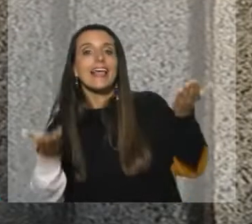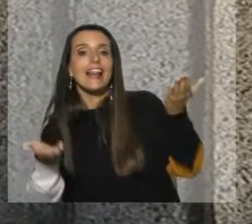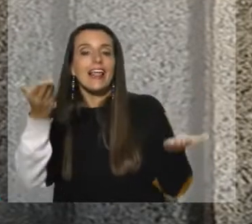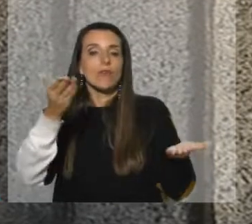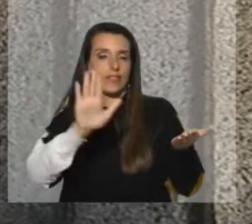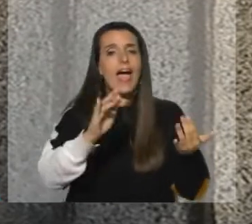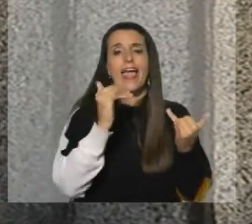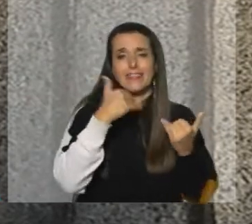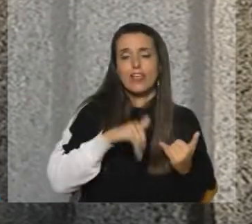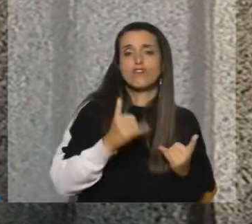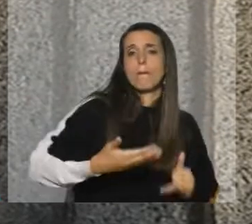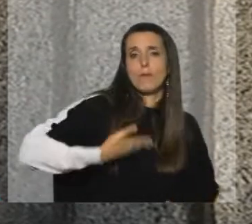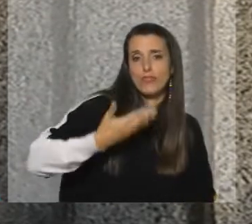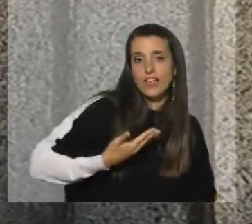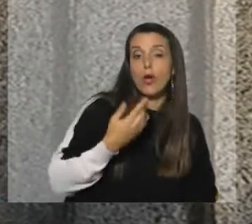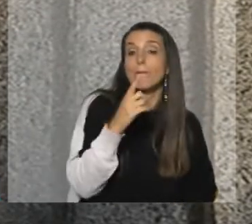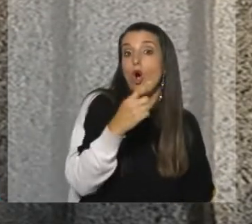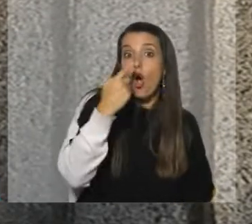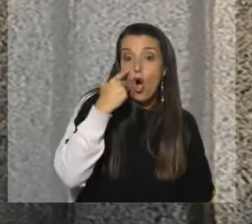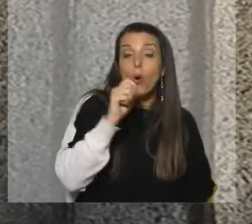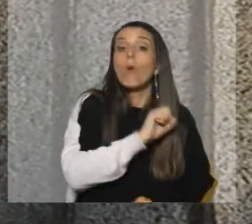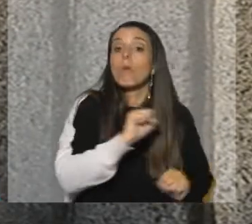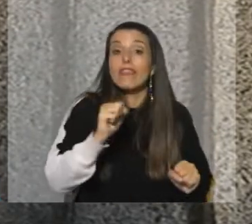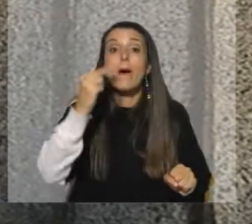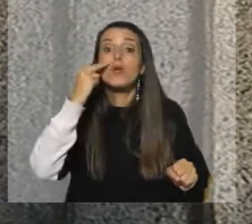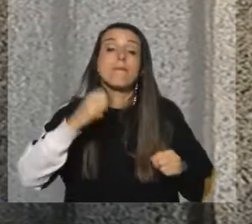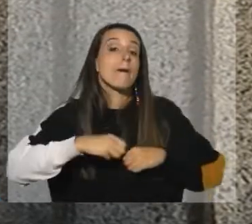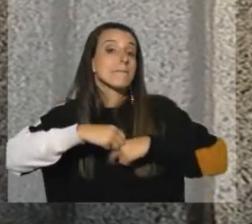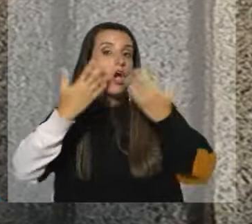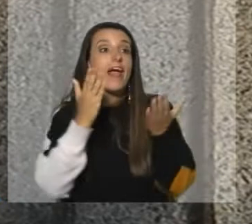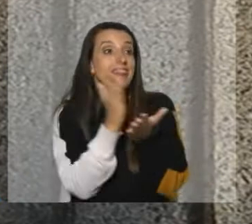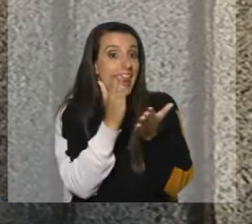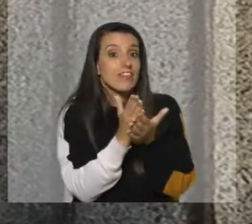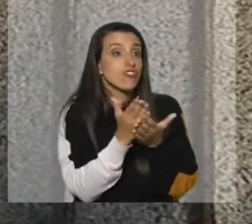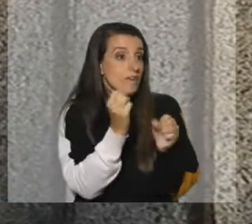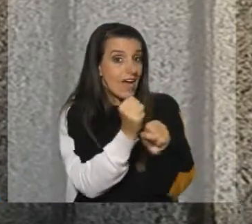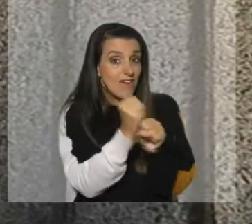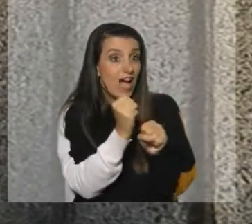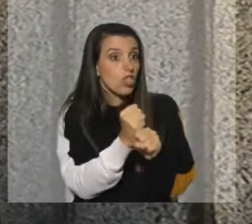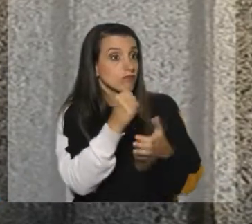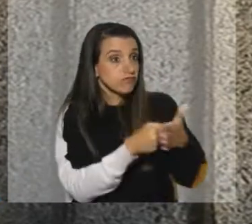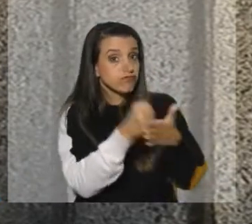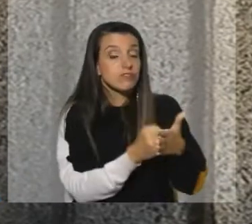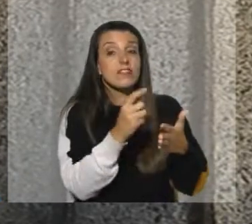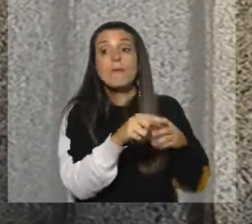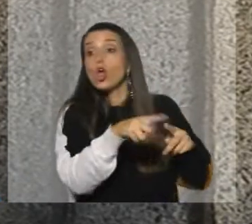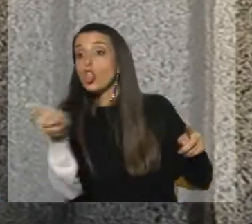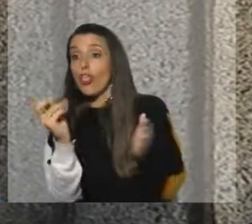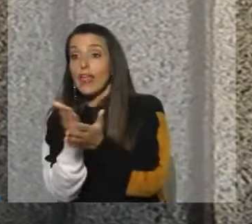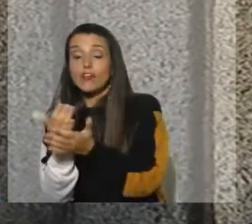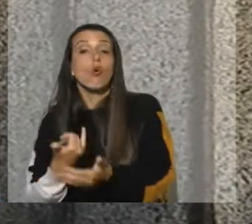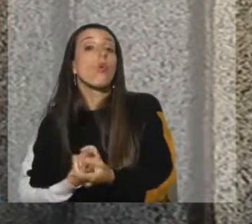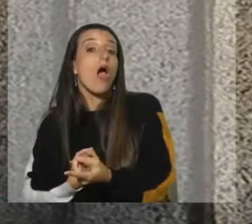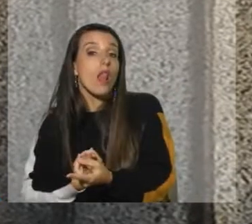reclamo y el daño que se puede ocasionar entre el derecho de esos trabajadores y el derecho de todos los demás ojalá